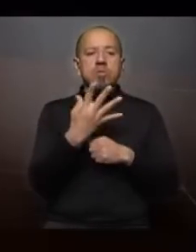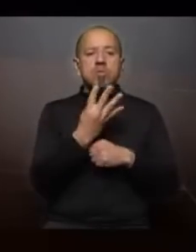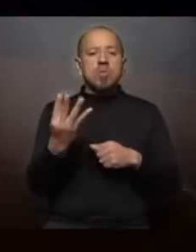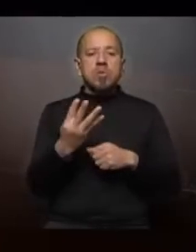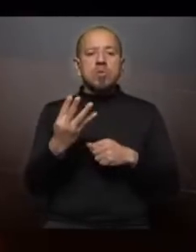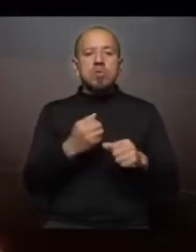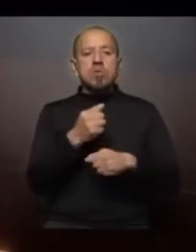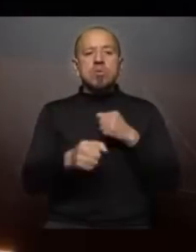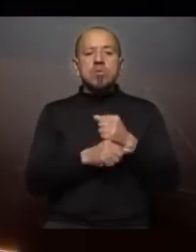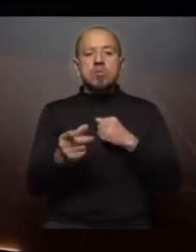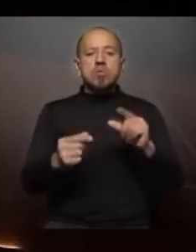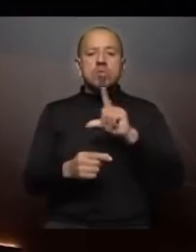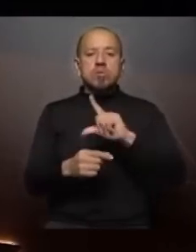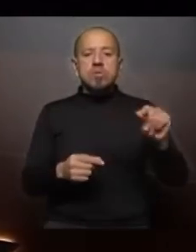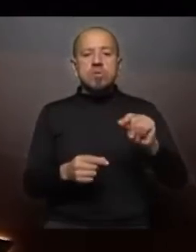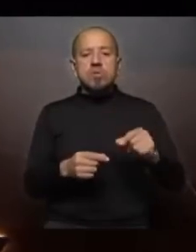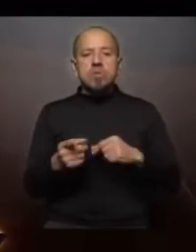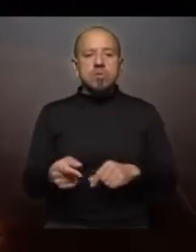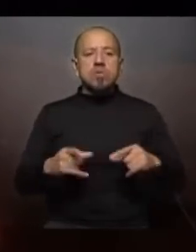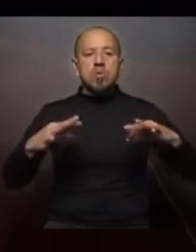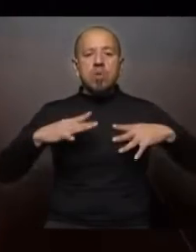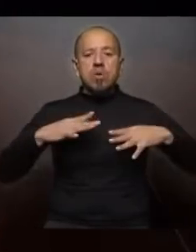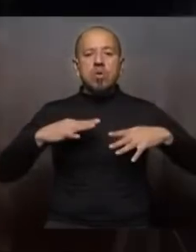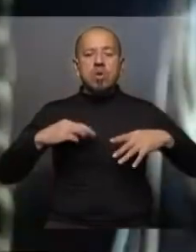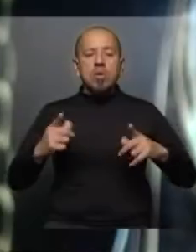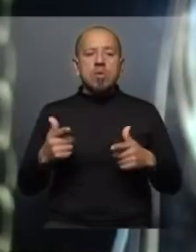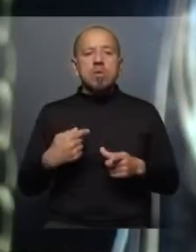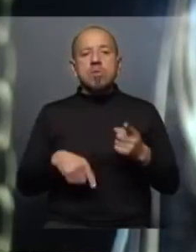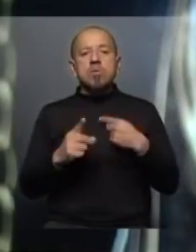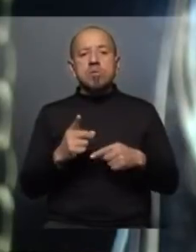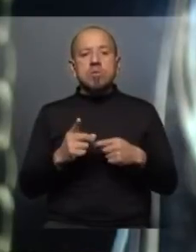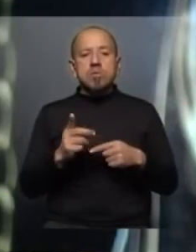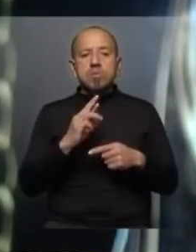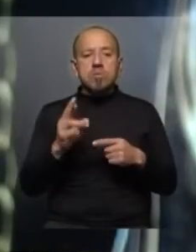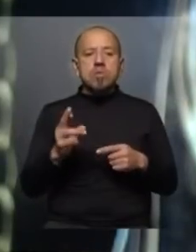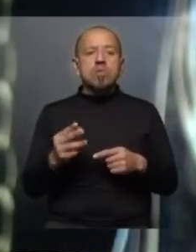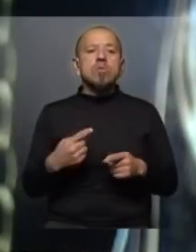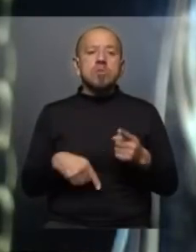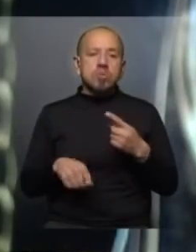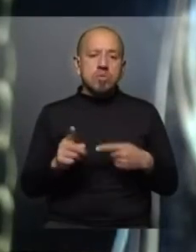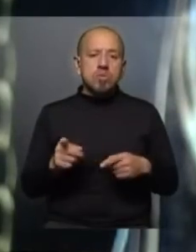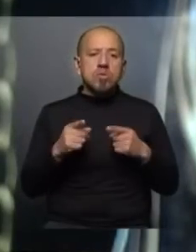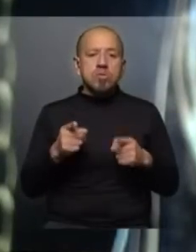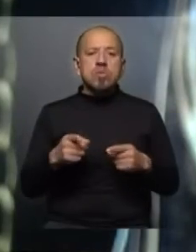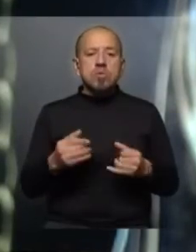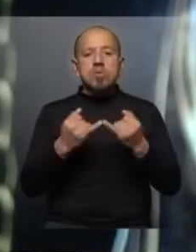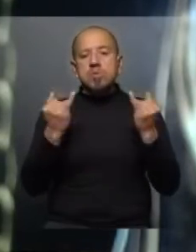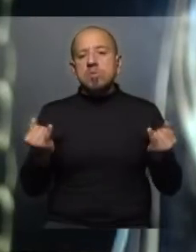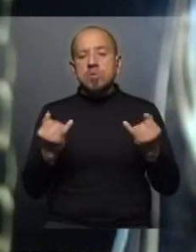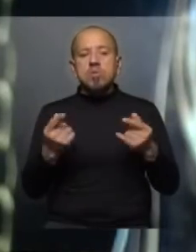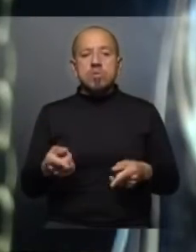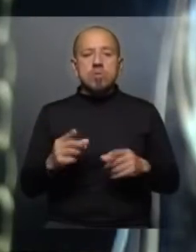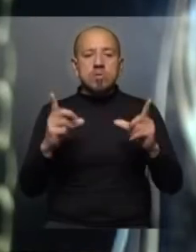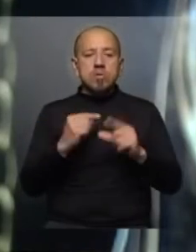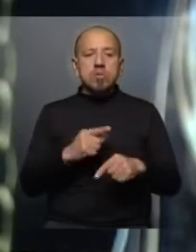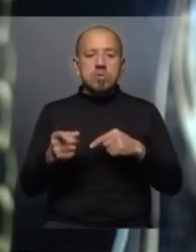hacer cuando se vaya porque no va a tener causal jubilatoria y la respuesta fue bien eh ese día se terminará mi mi